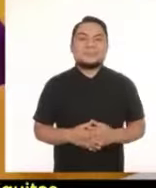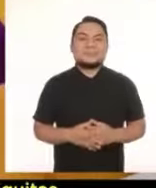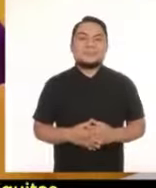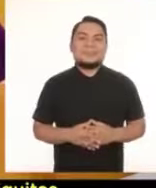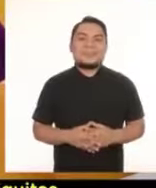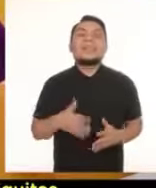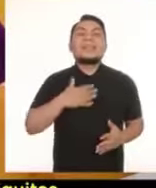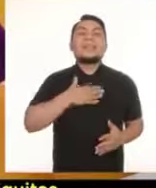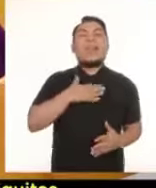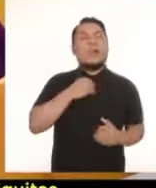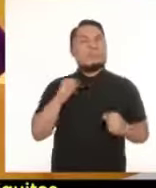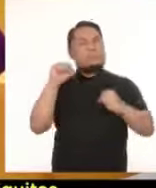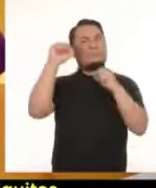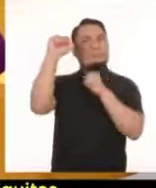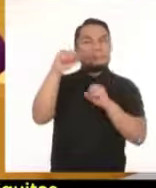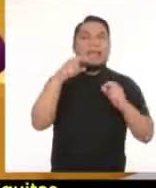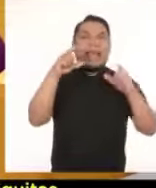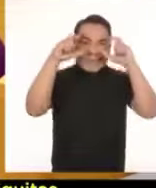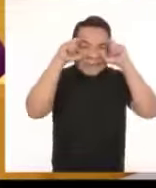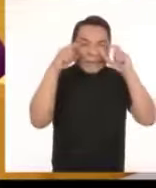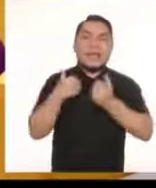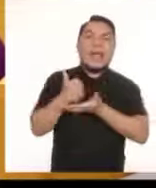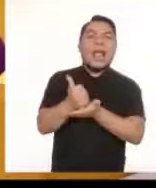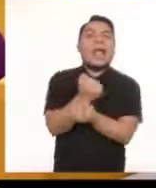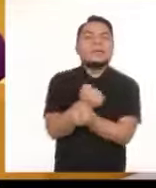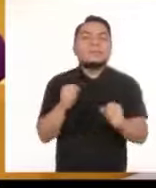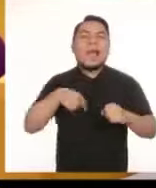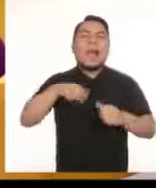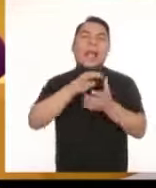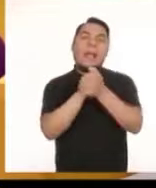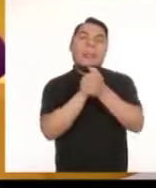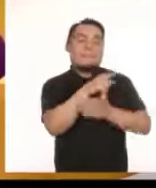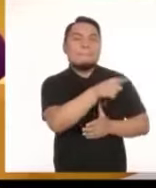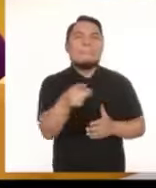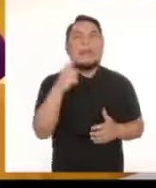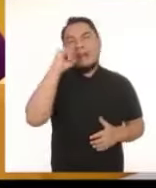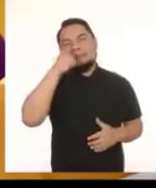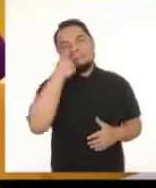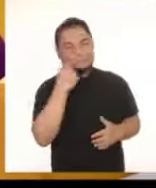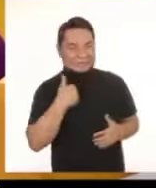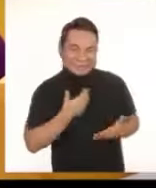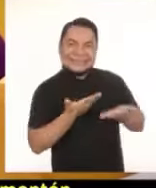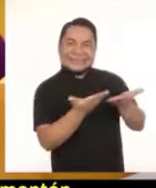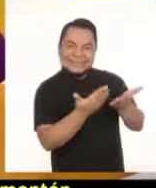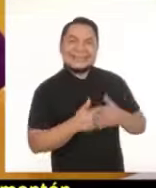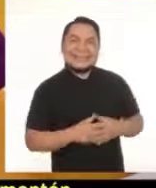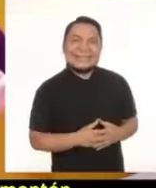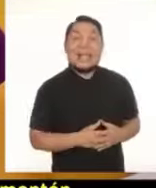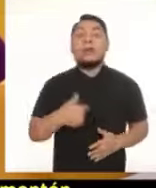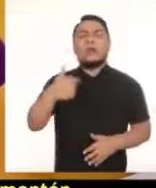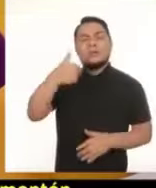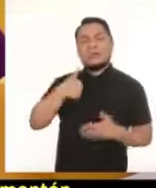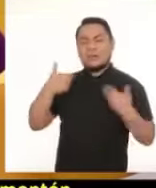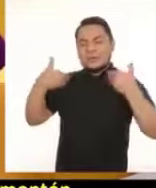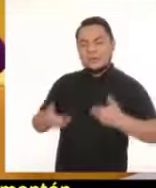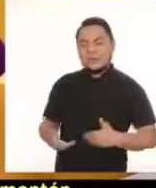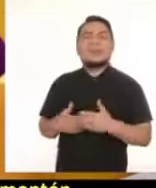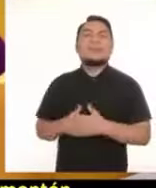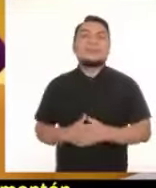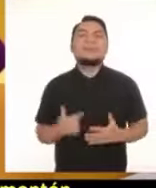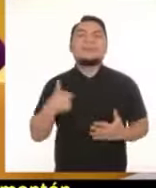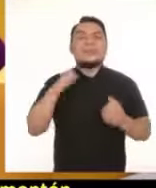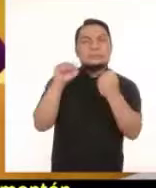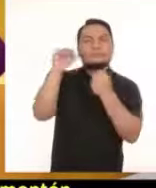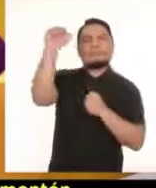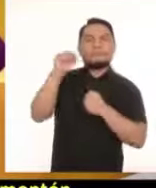Soy Super Tita y vengo a salvar a mis amiguitas y a mis amiguitos del aburrimiento. Yo soy